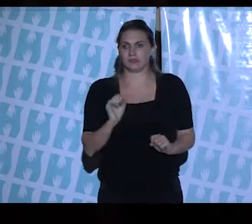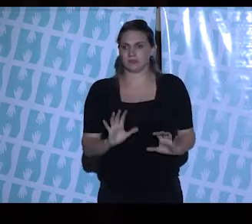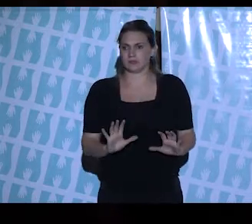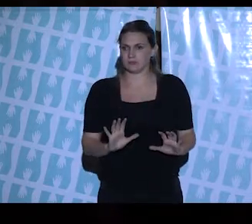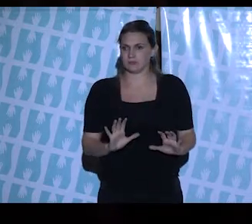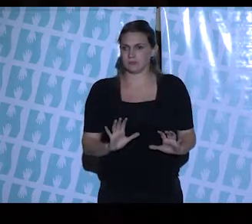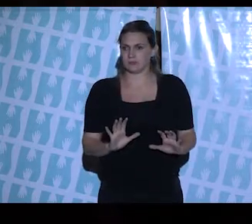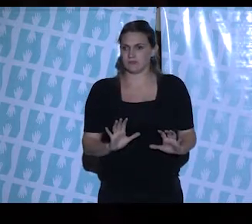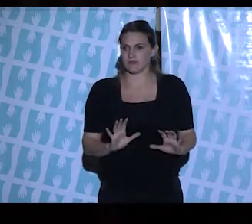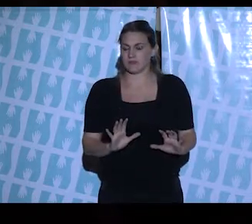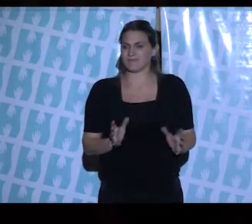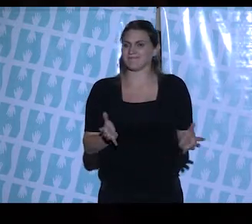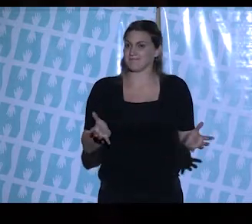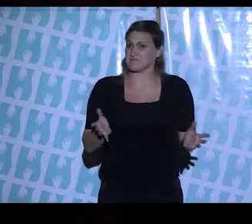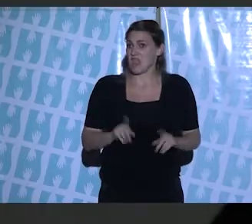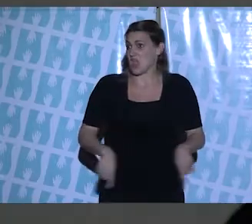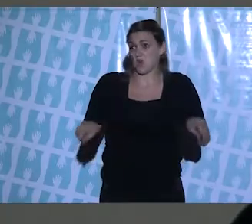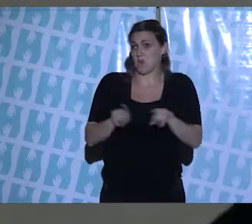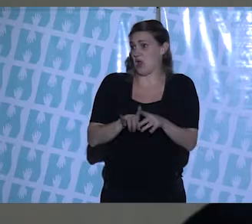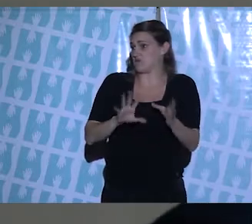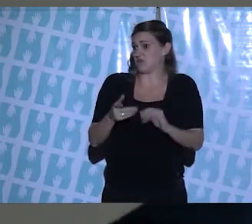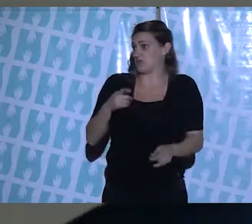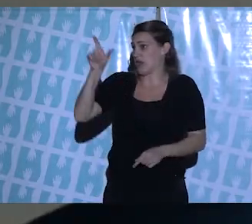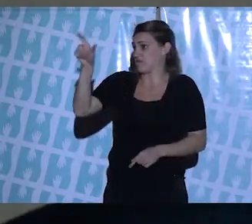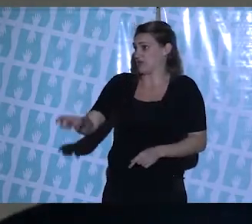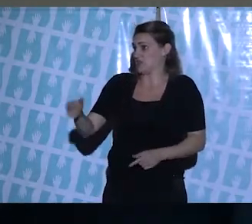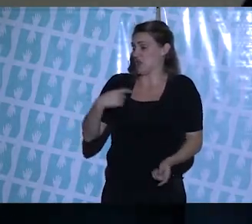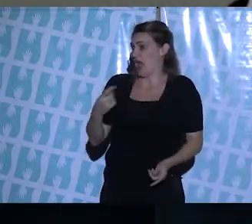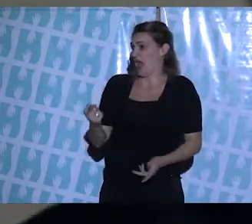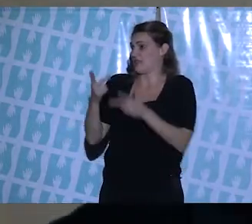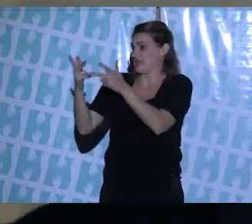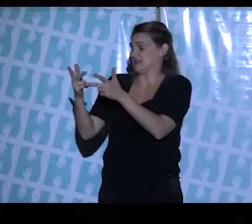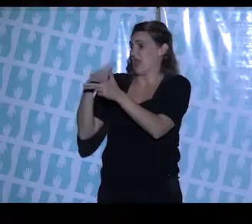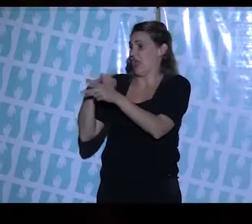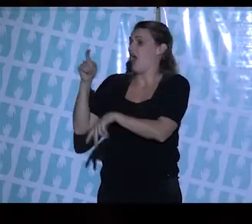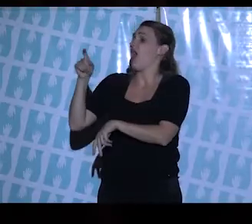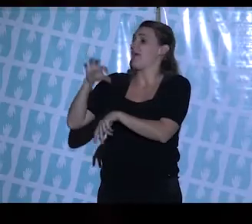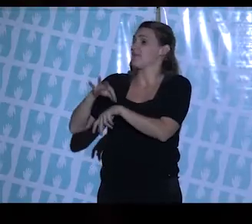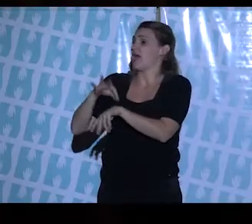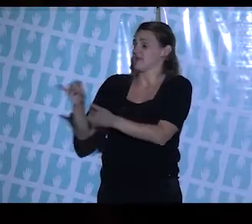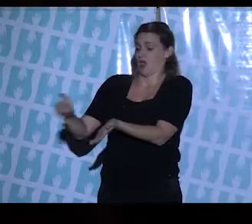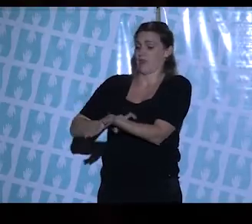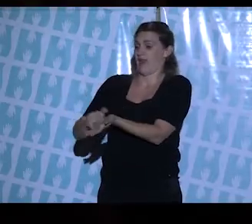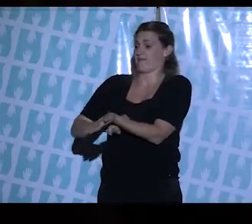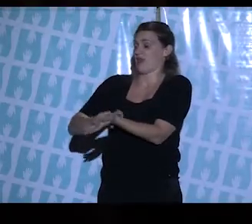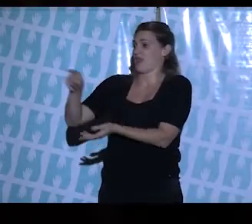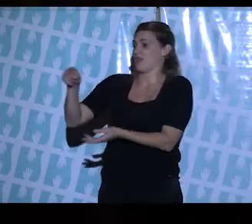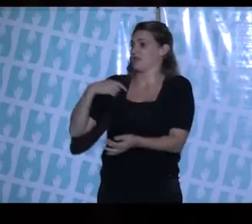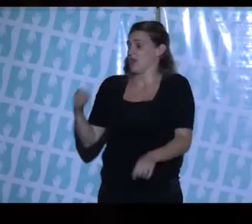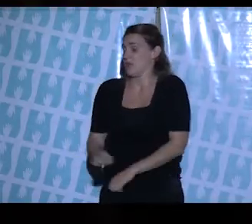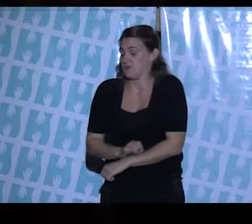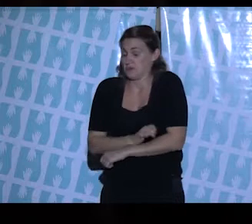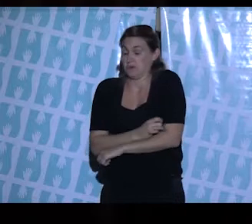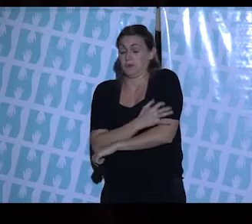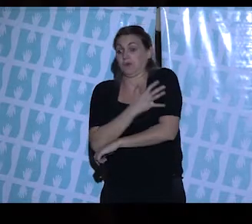De la misma manera yo podría decir que le puede correr un escalofrío al que le diagnostican diabetes. Y nadie le dice a un diabético: